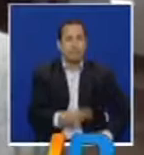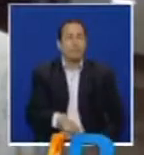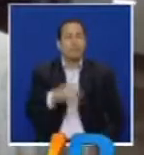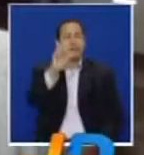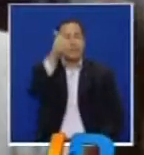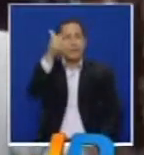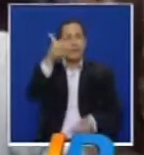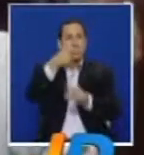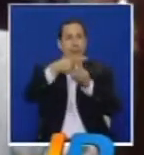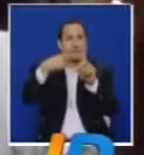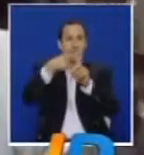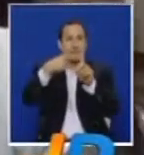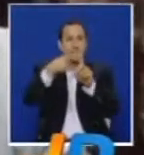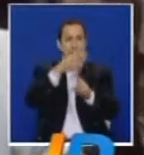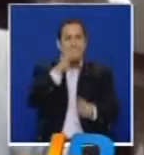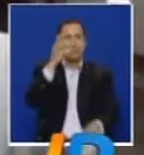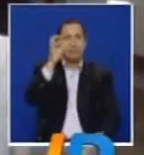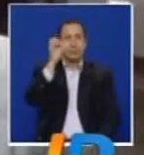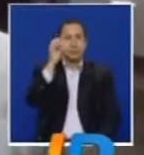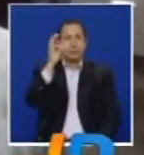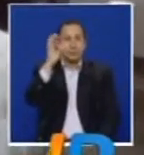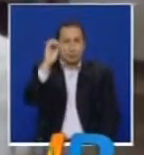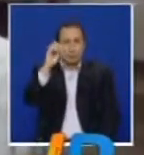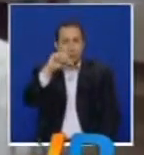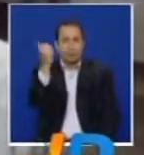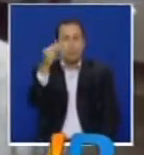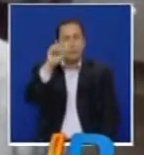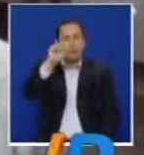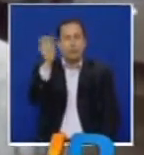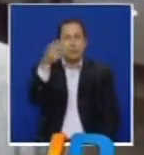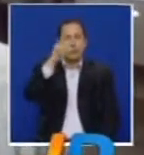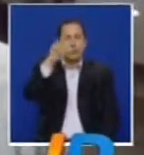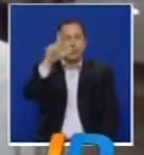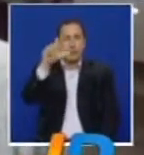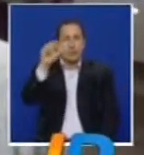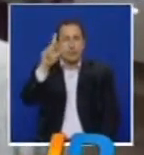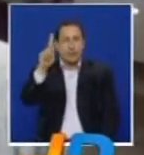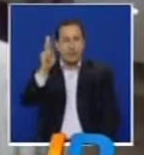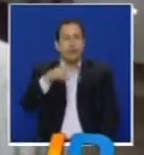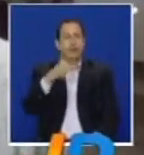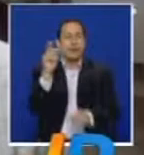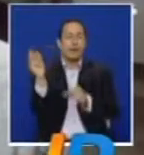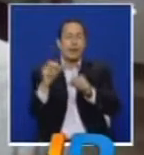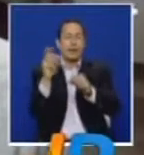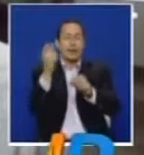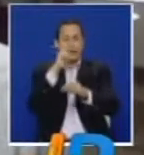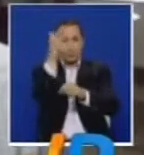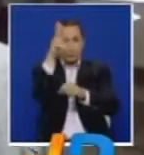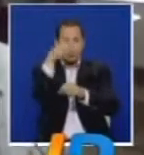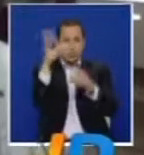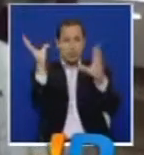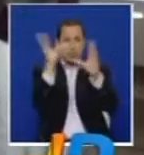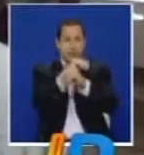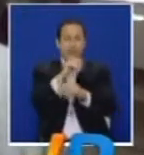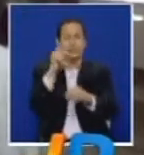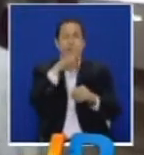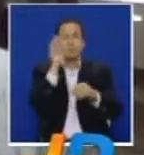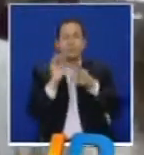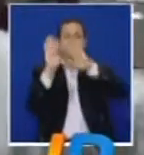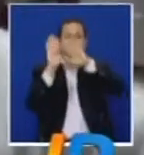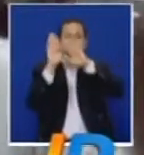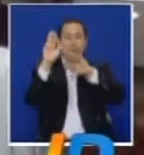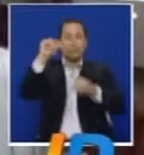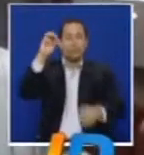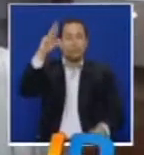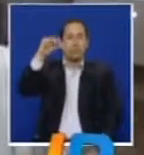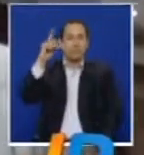10:30 de la noche llega el Quinceto y Abel Aguilar, y sobre la medianoche Juan Camilo Zúñiga y Farid Mondragón. Ha sido este el cubrimiento exclusivo